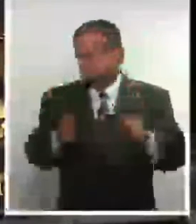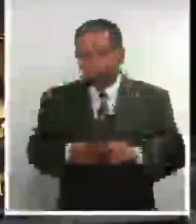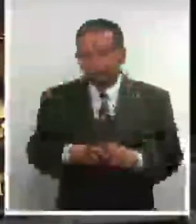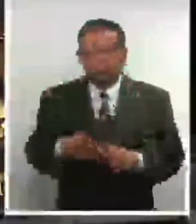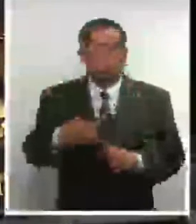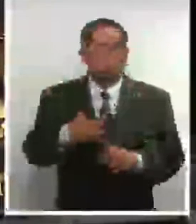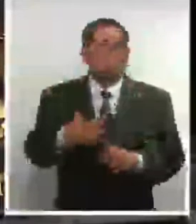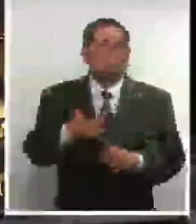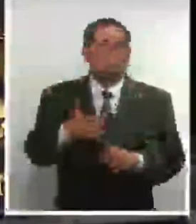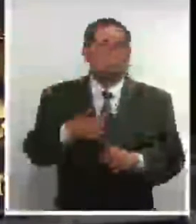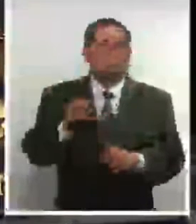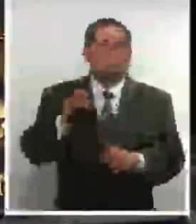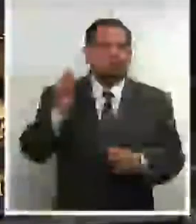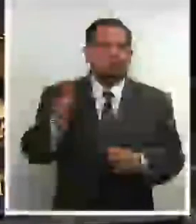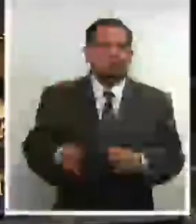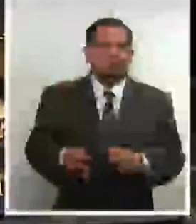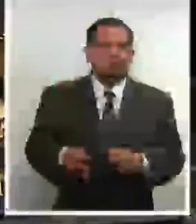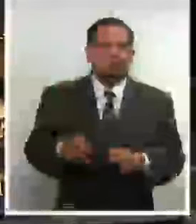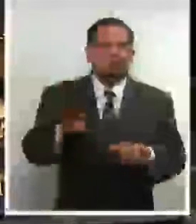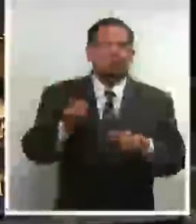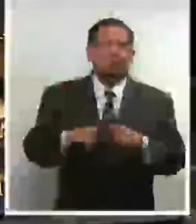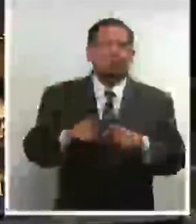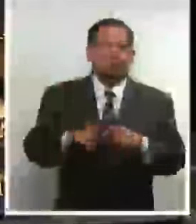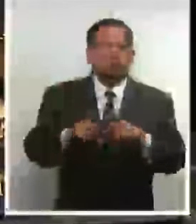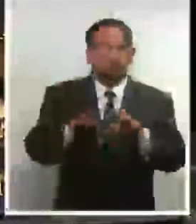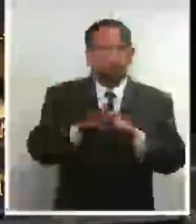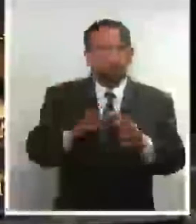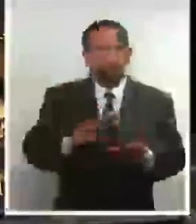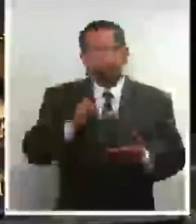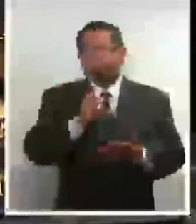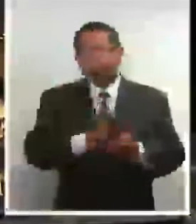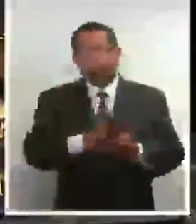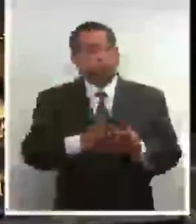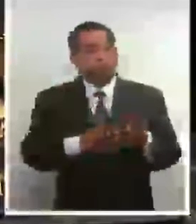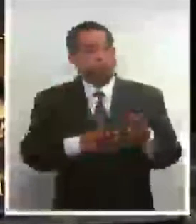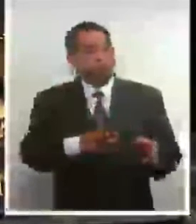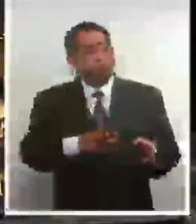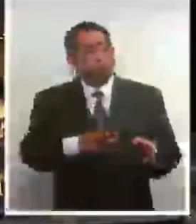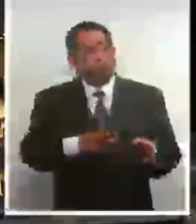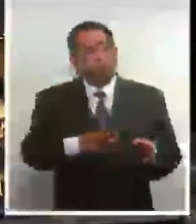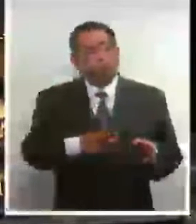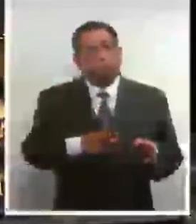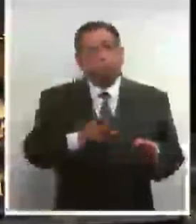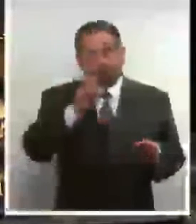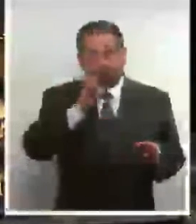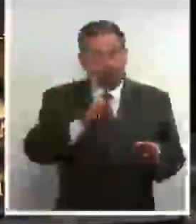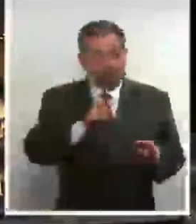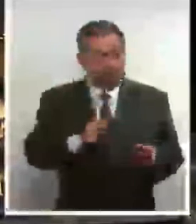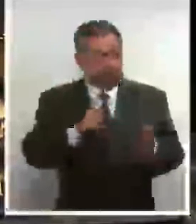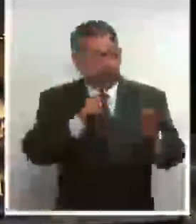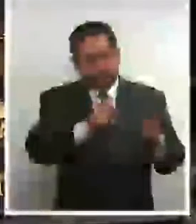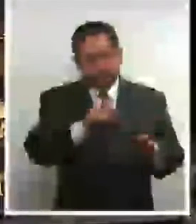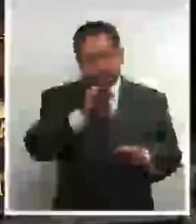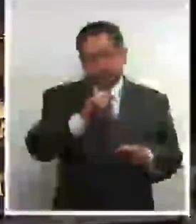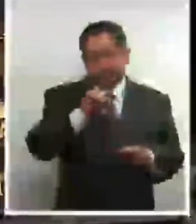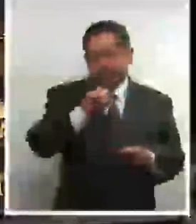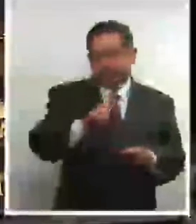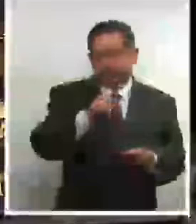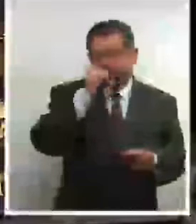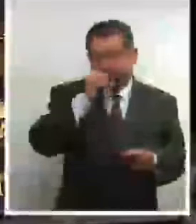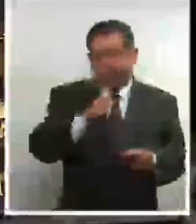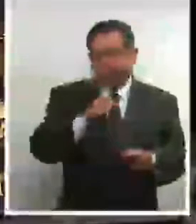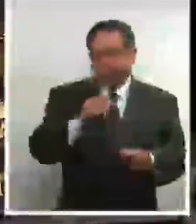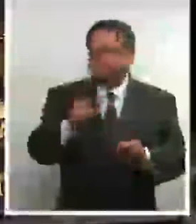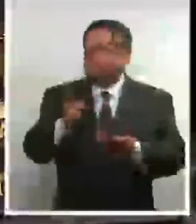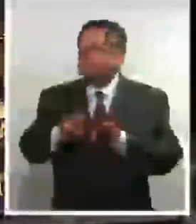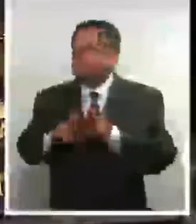que me parece inaceptable es que sea solamente la posibilidad de ocupar el cargo de fiscal para los